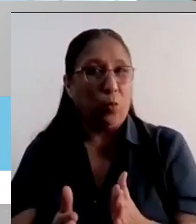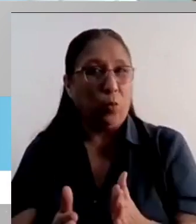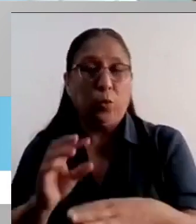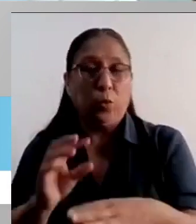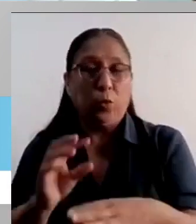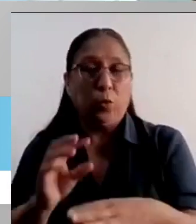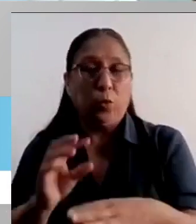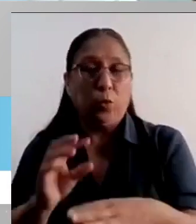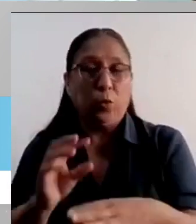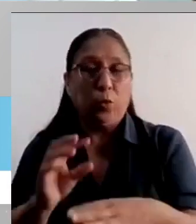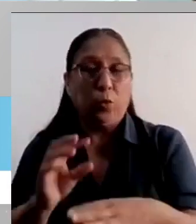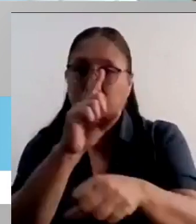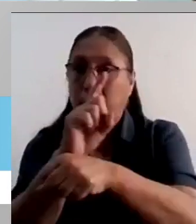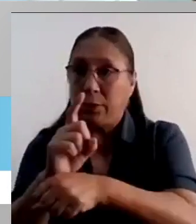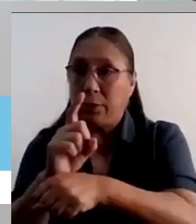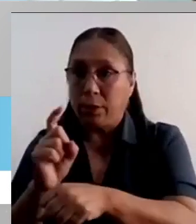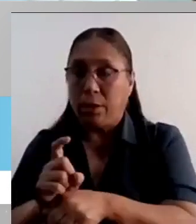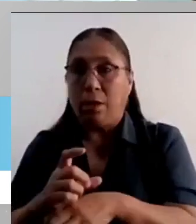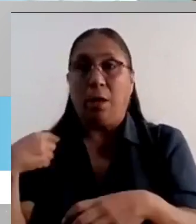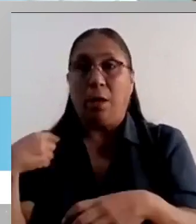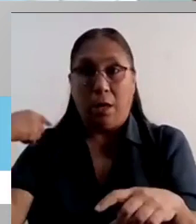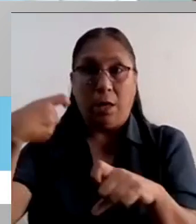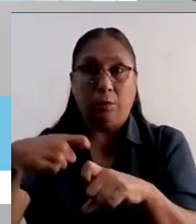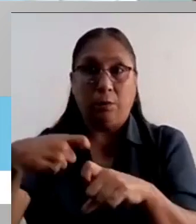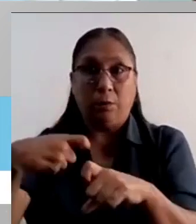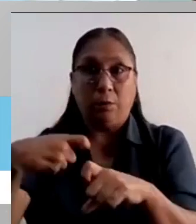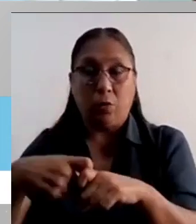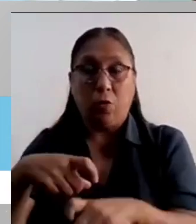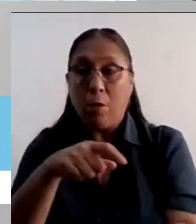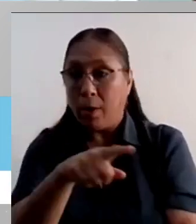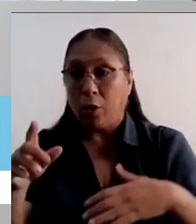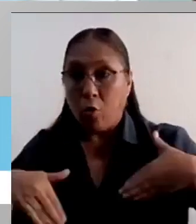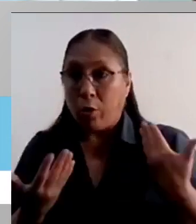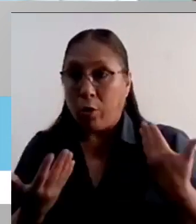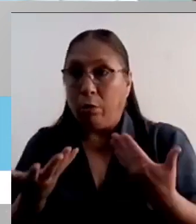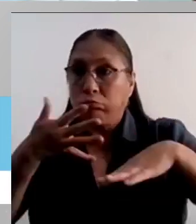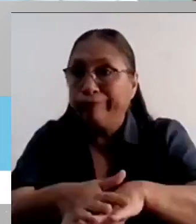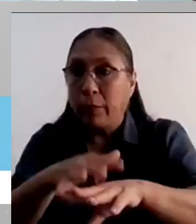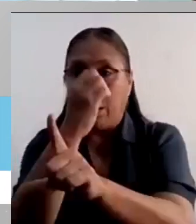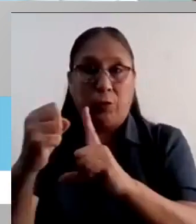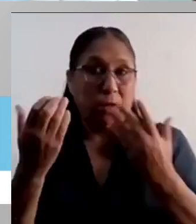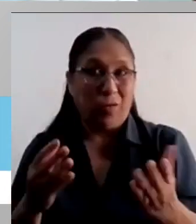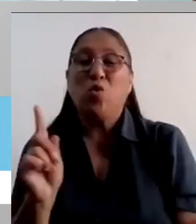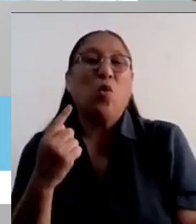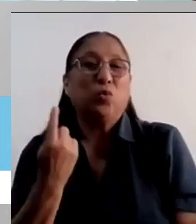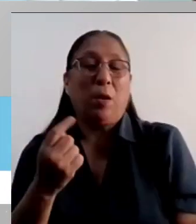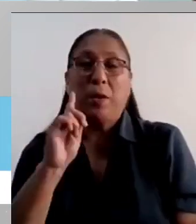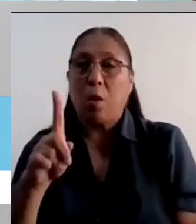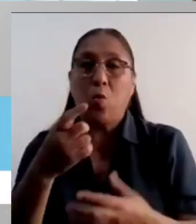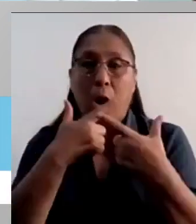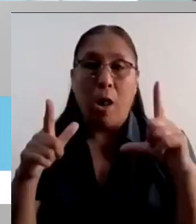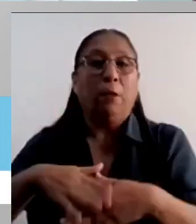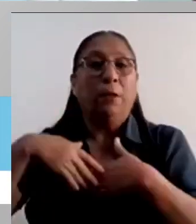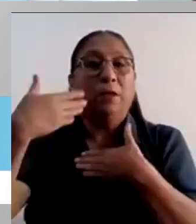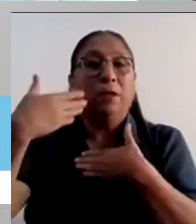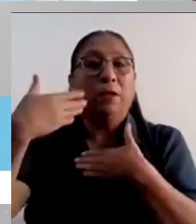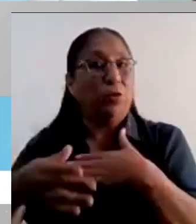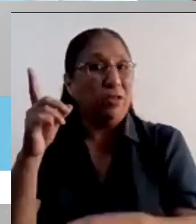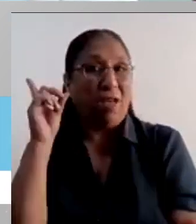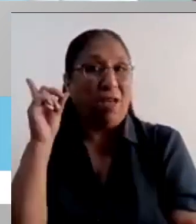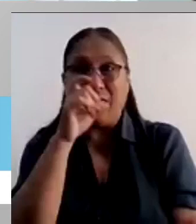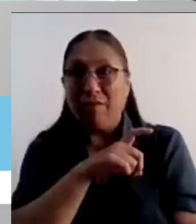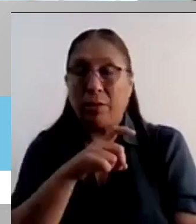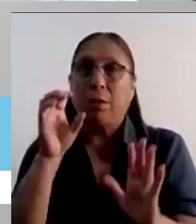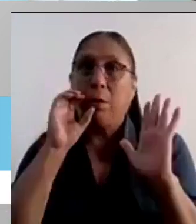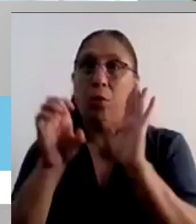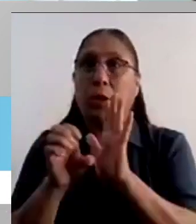para que puedan adaptarse a la sociedad? Es decir, no solo en una lengua materna. Luego sería difícil que puedan, por